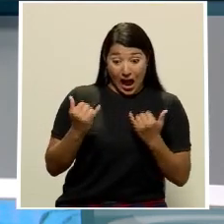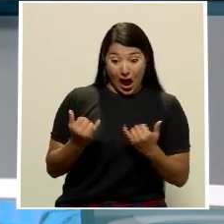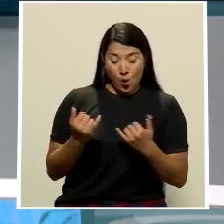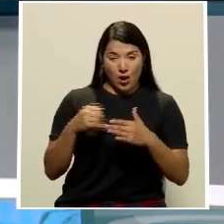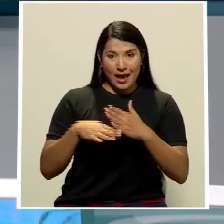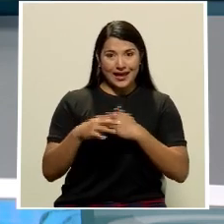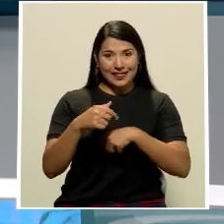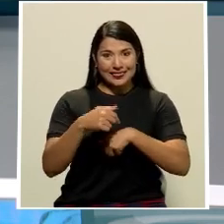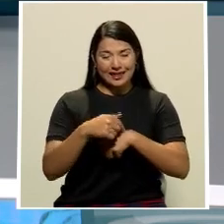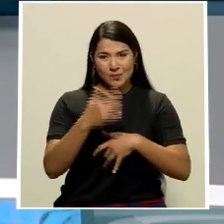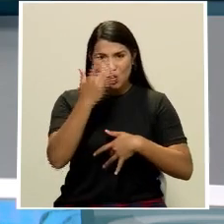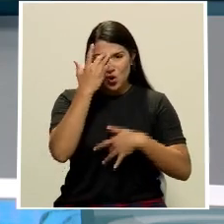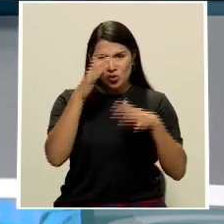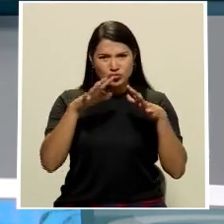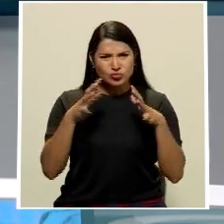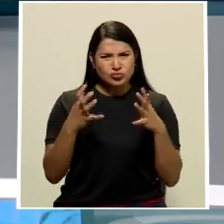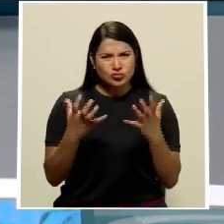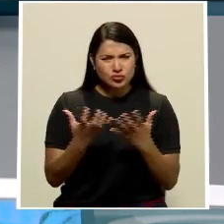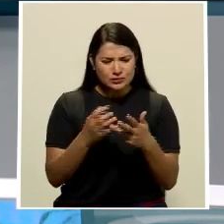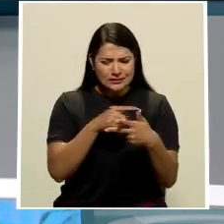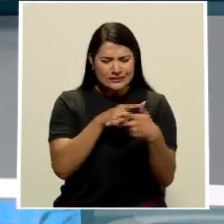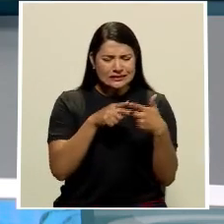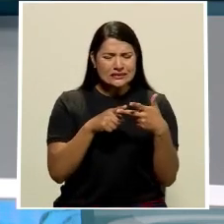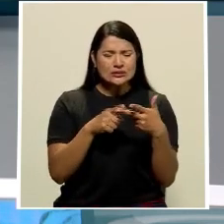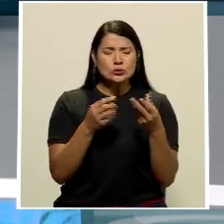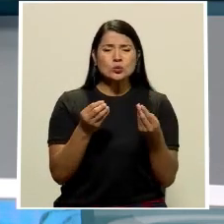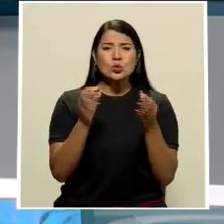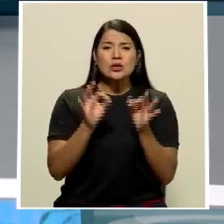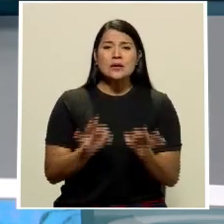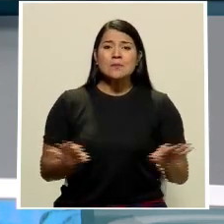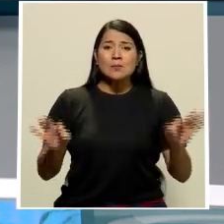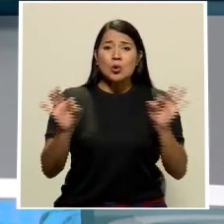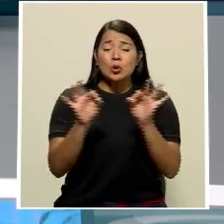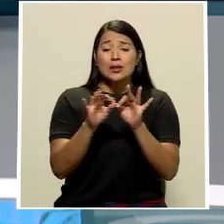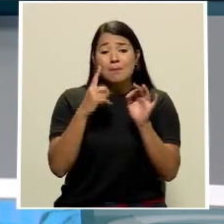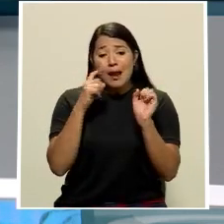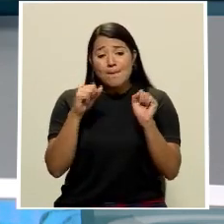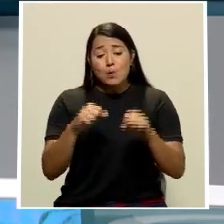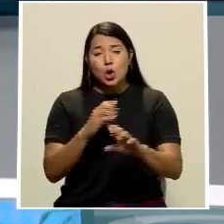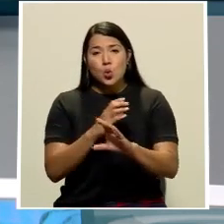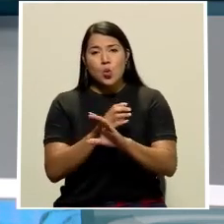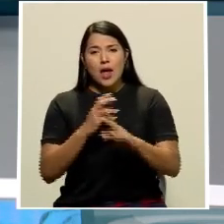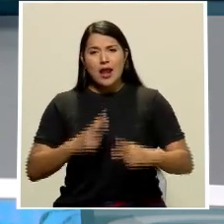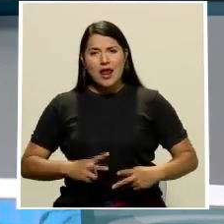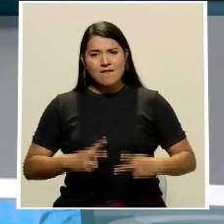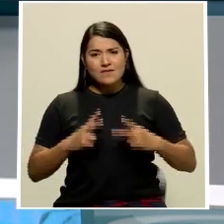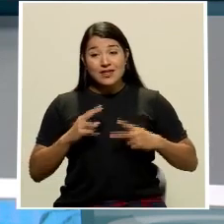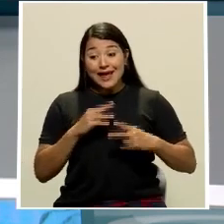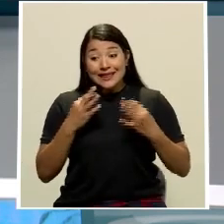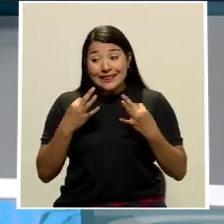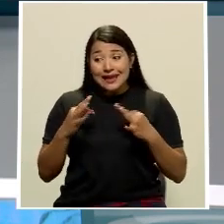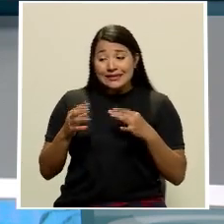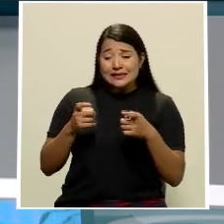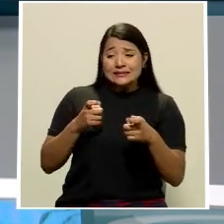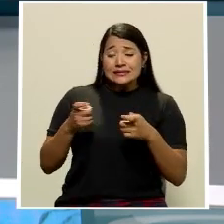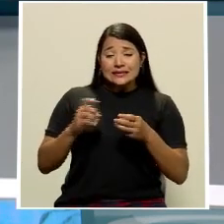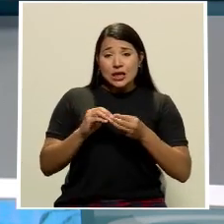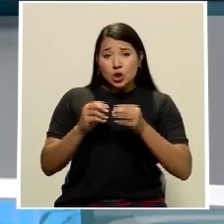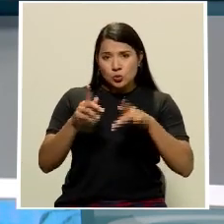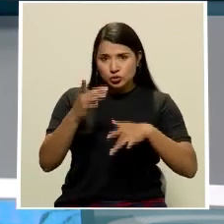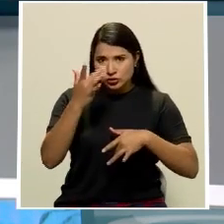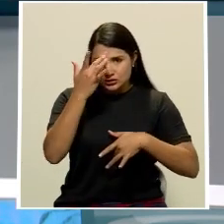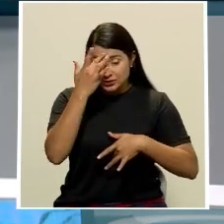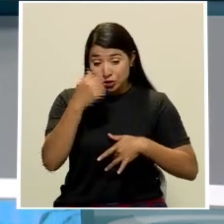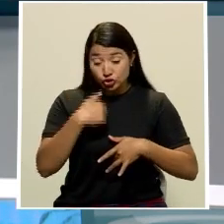periodo de pandemia en un factor clave para preservar la vida y contener los contagios del COVID-19. Voy